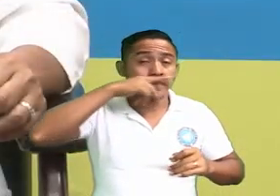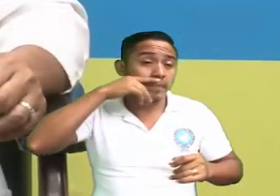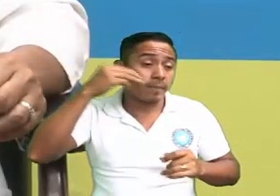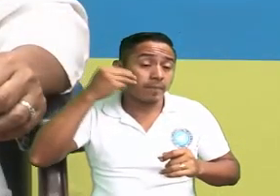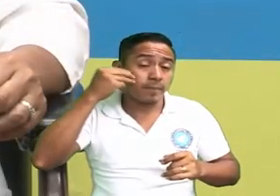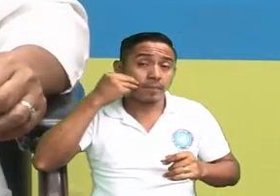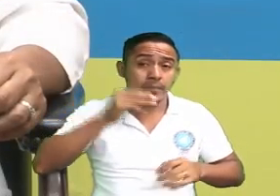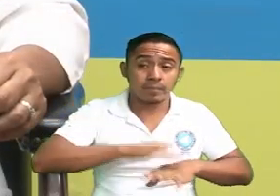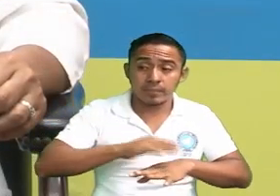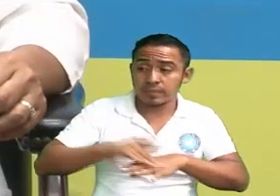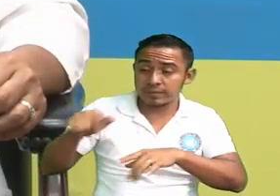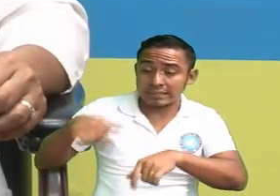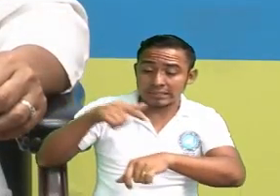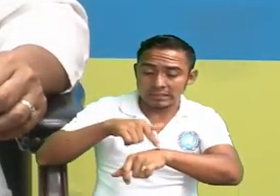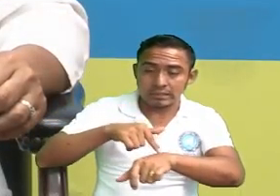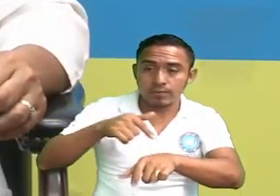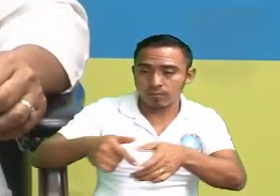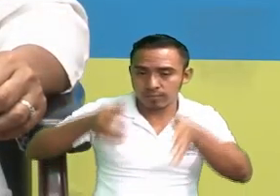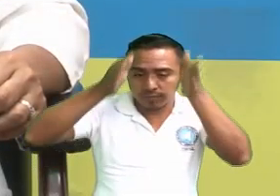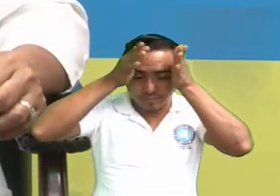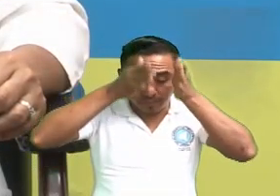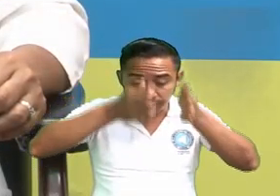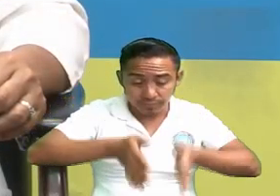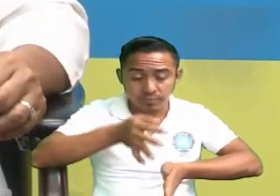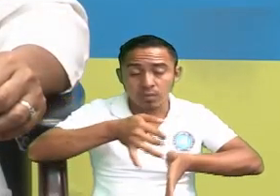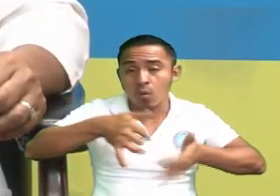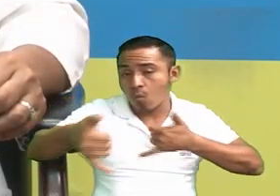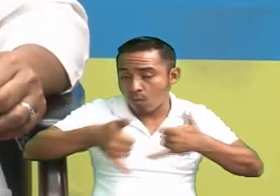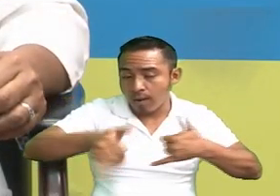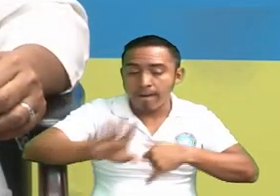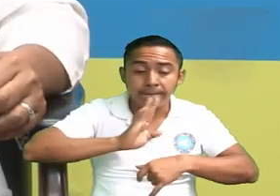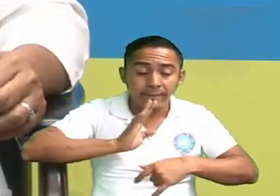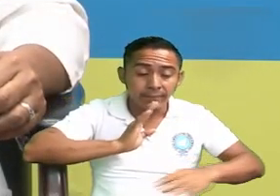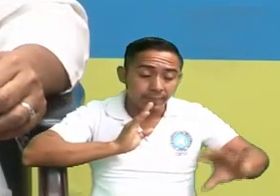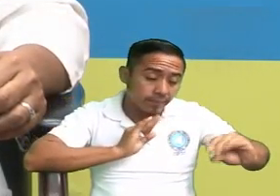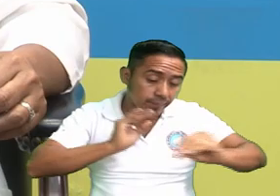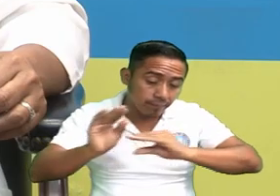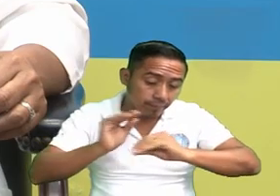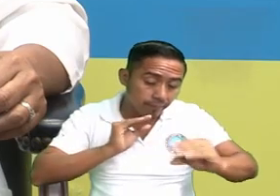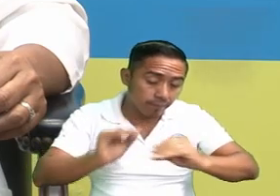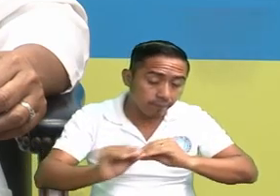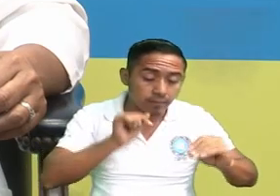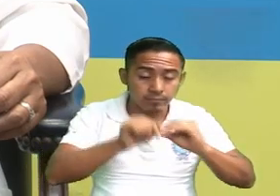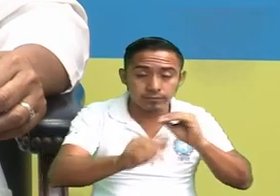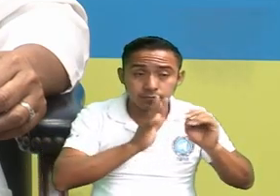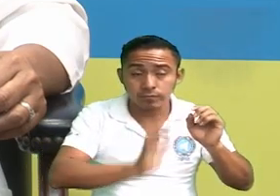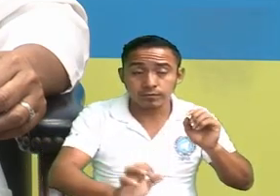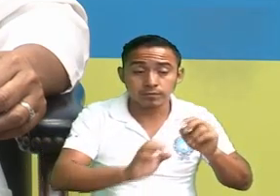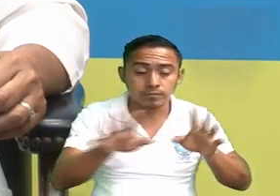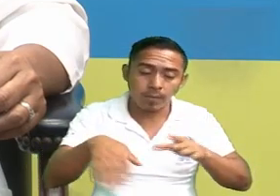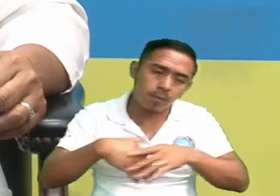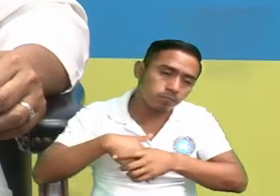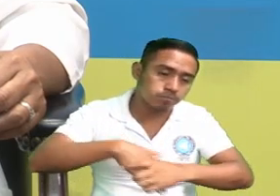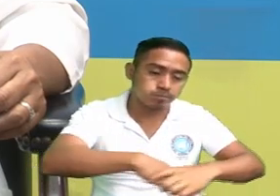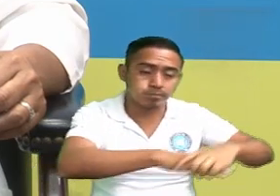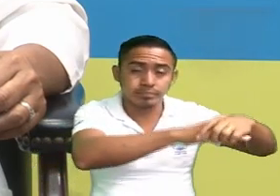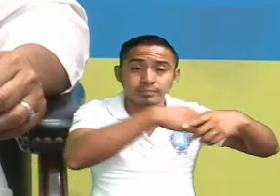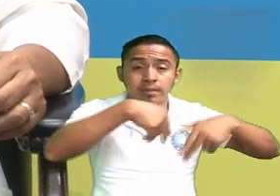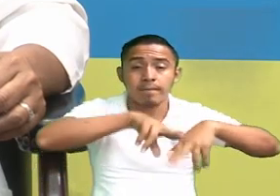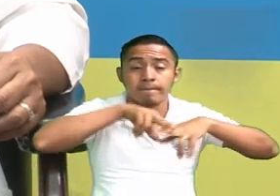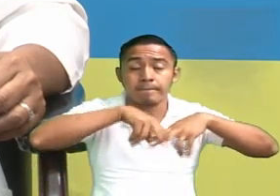de edad de 1 año, de 2 años, para que ellos puedan desarrollar bien el lenguaje y no puedan tener este problema?